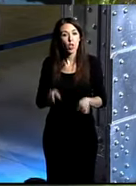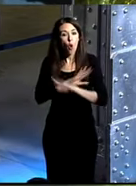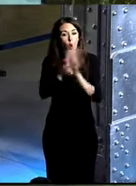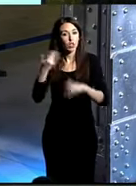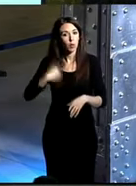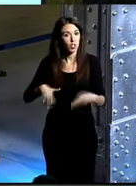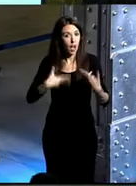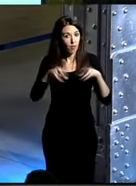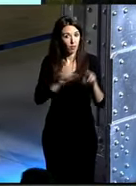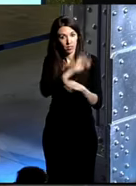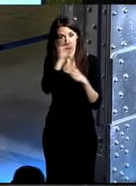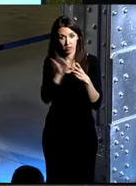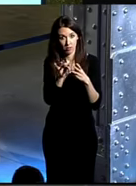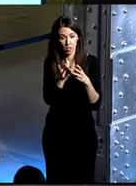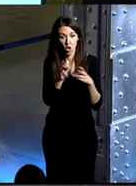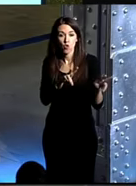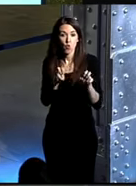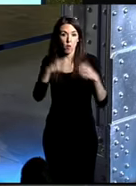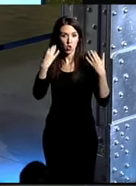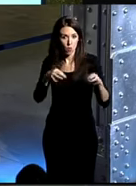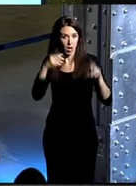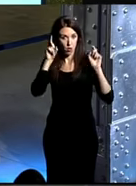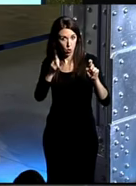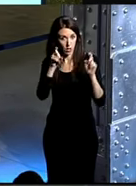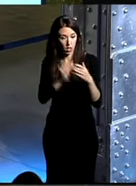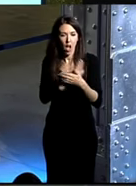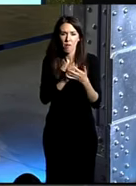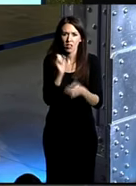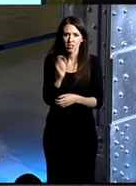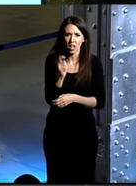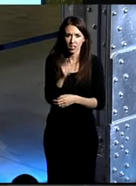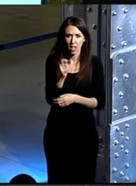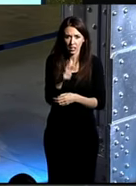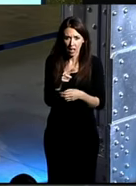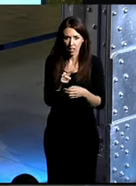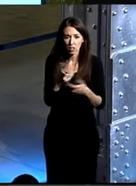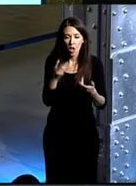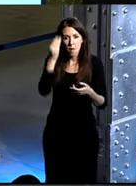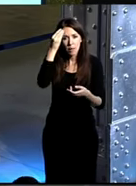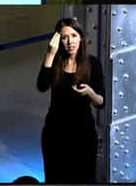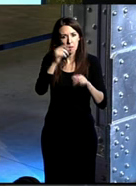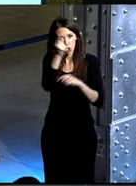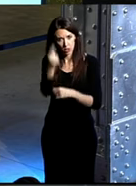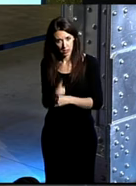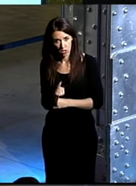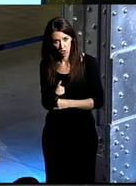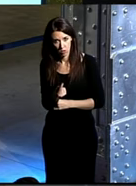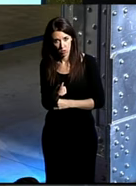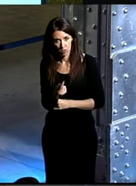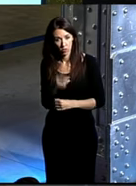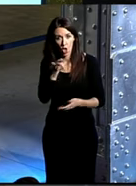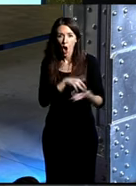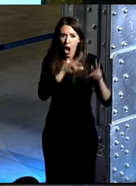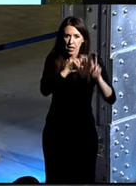esto terminamos y pasamos a los nuevos normales educativos. Se habla cada vez más de design thinking, de pensamiento de diseño. Salimos